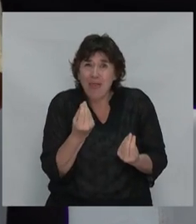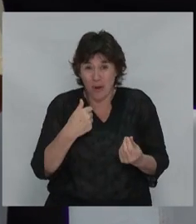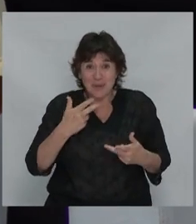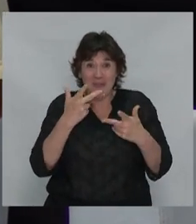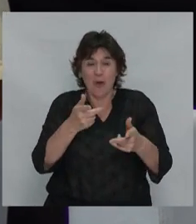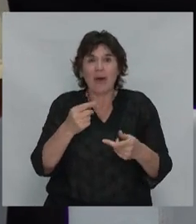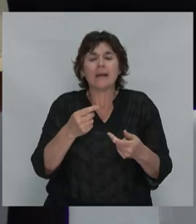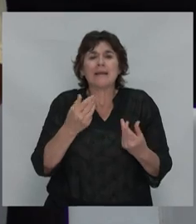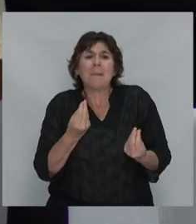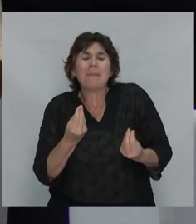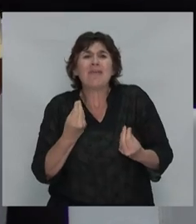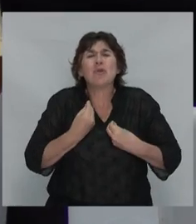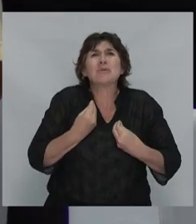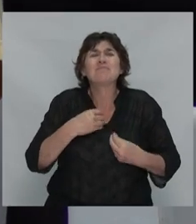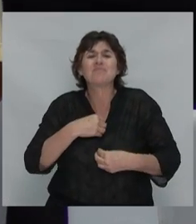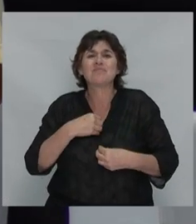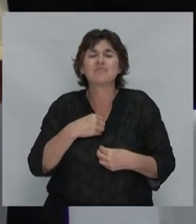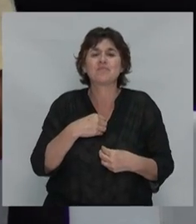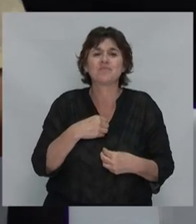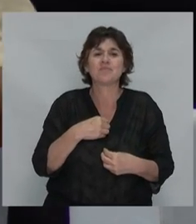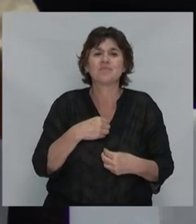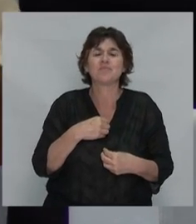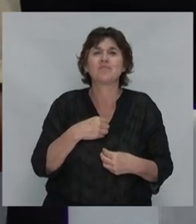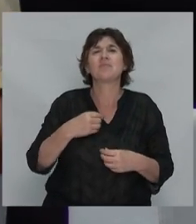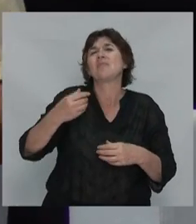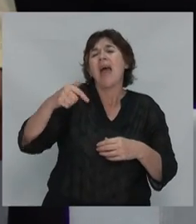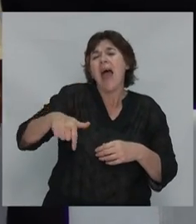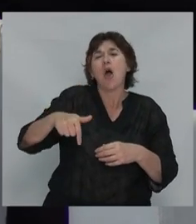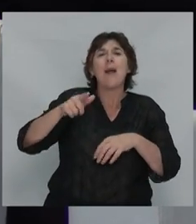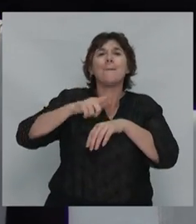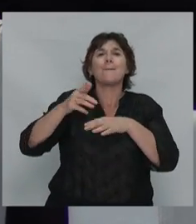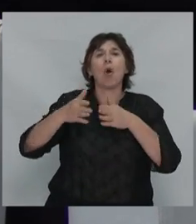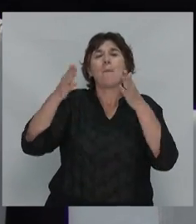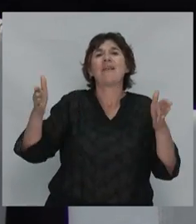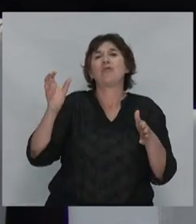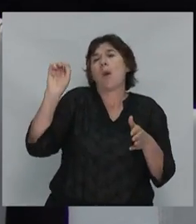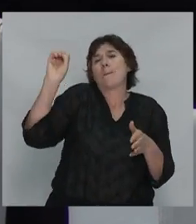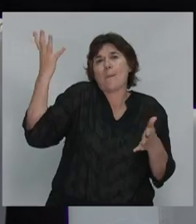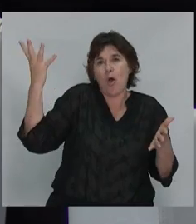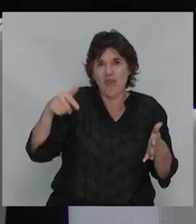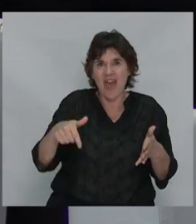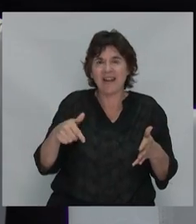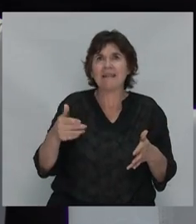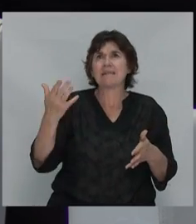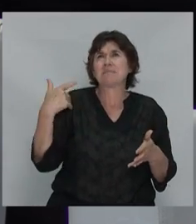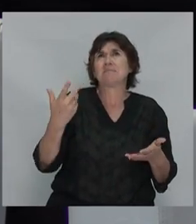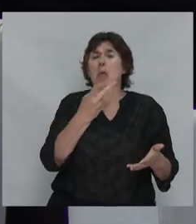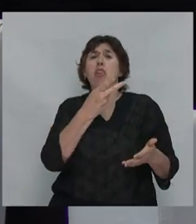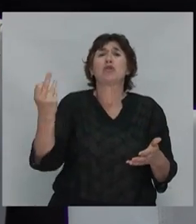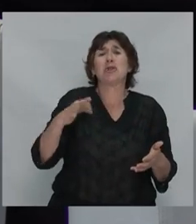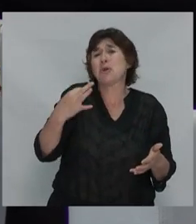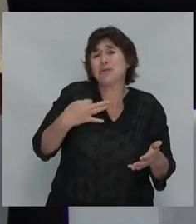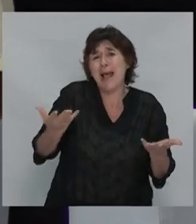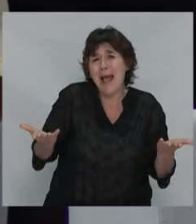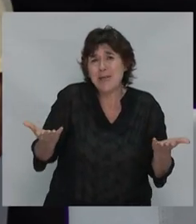quizás no entendemos si pensamos que la época moderna la modernidad de democracia tenemos apenas 200 años